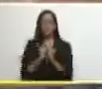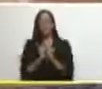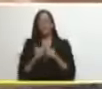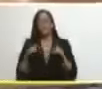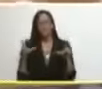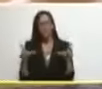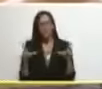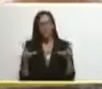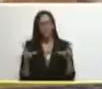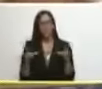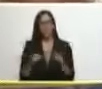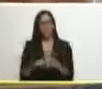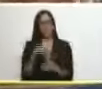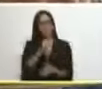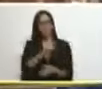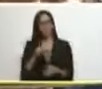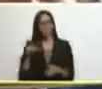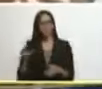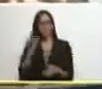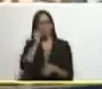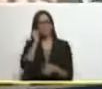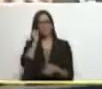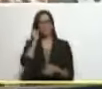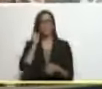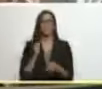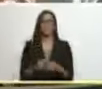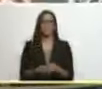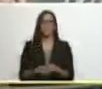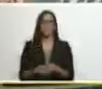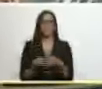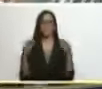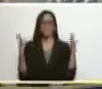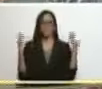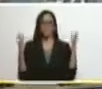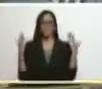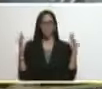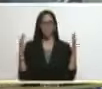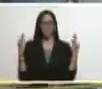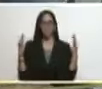libertadores y de las libertadoras.